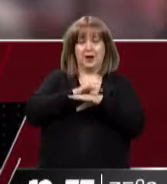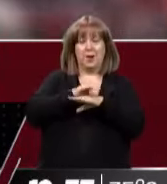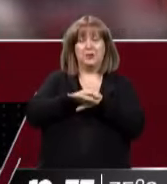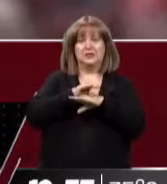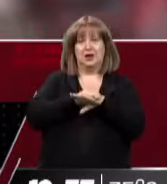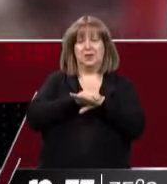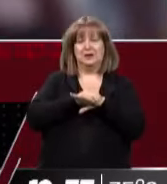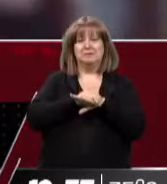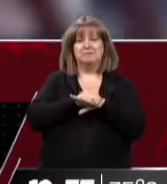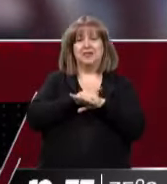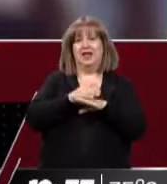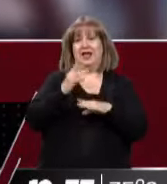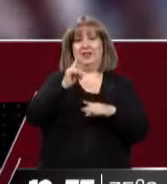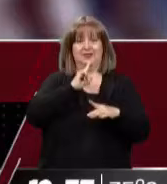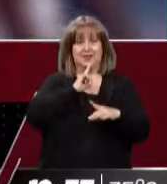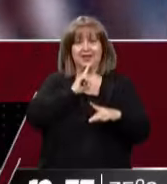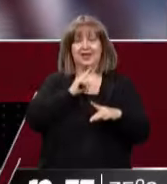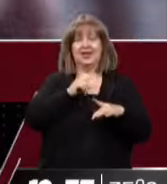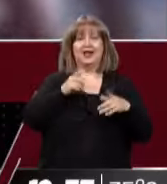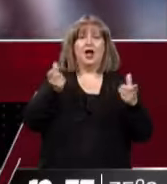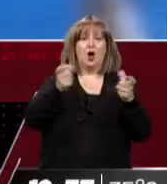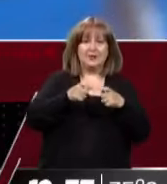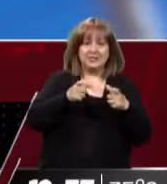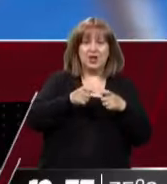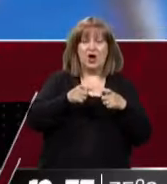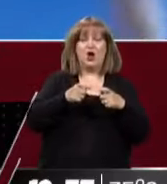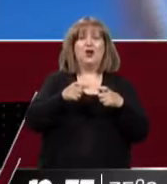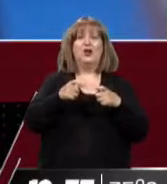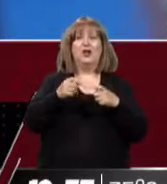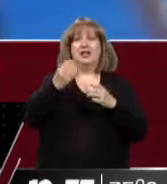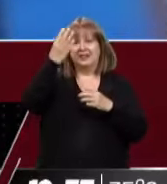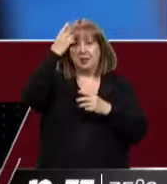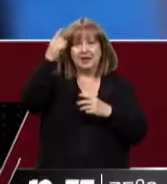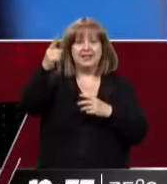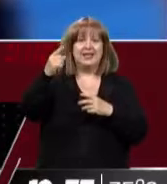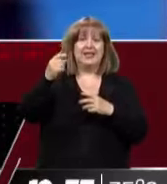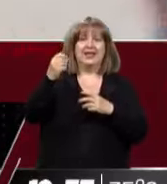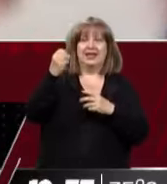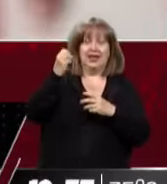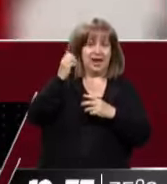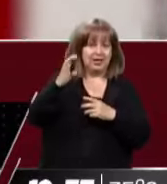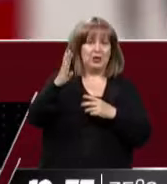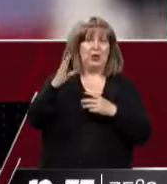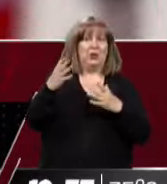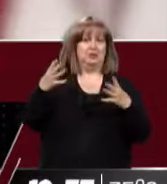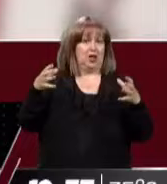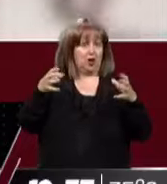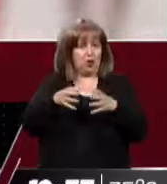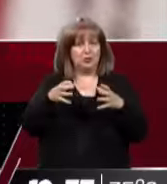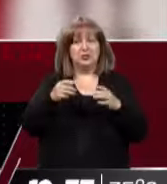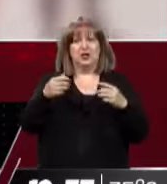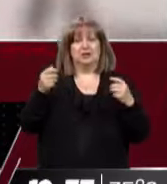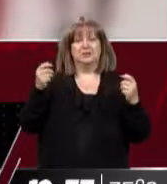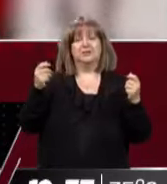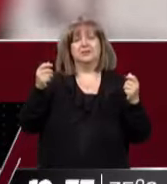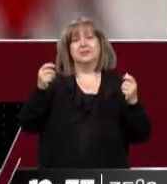oportunidades de la dirigencia que es netamente chacarera que no lo educa con el club y que realmente nos dio todo